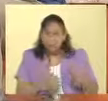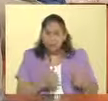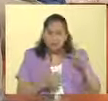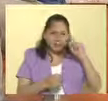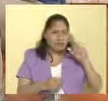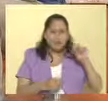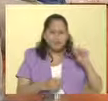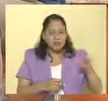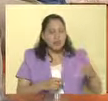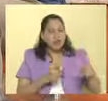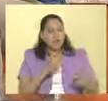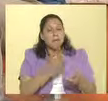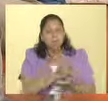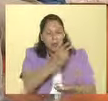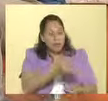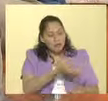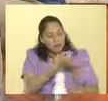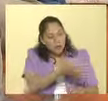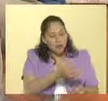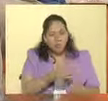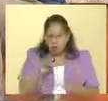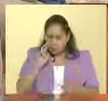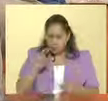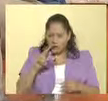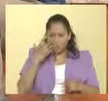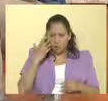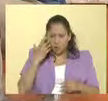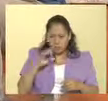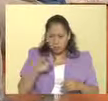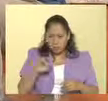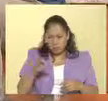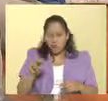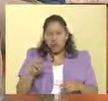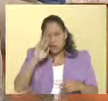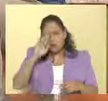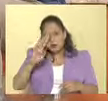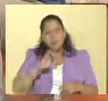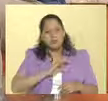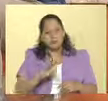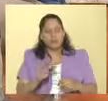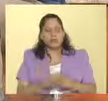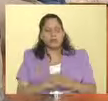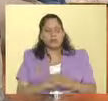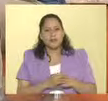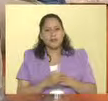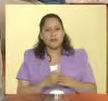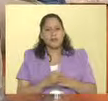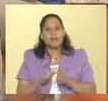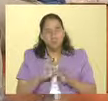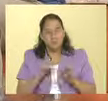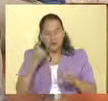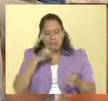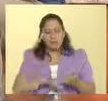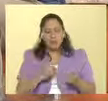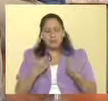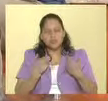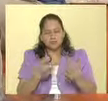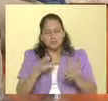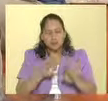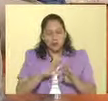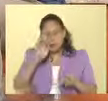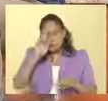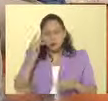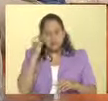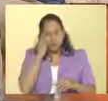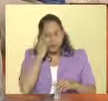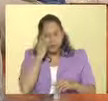Desde que reciben el primer premio y están viendo al gato o están viendo cómo está su entorno, ellos ya empiezan a cuadrar su nueva situación, empiezan a